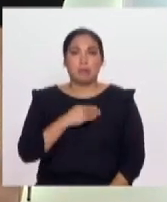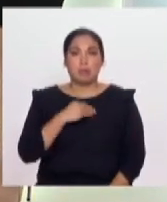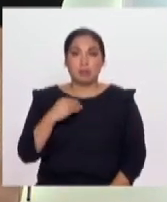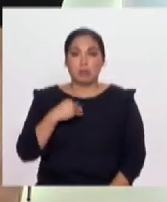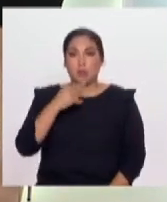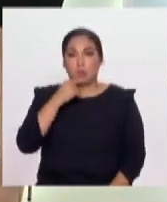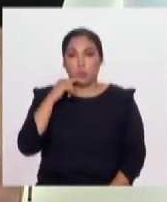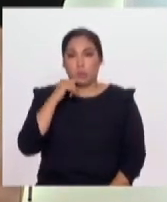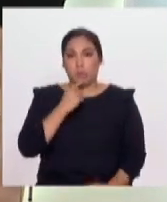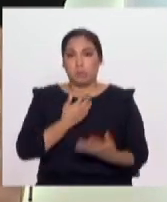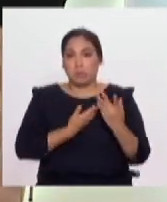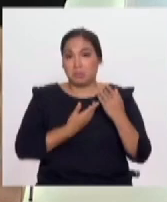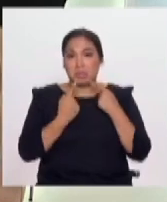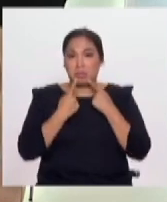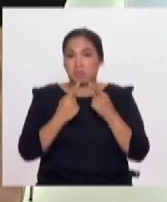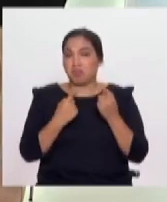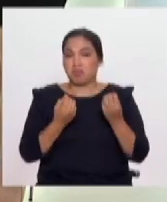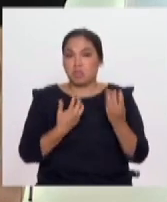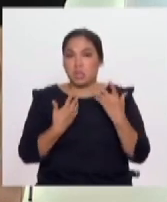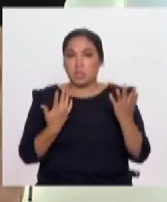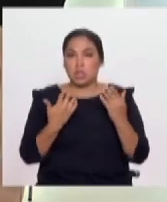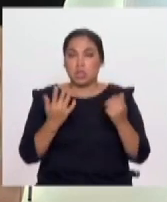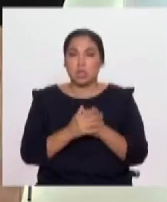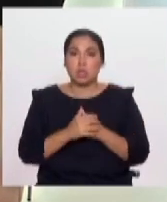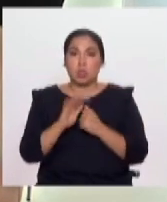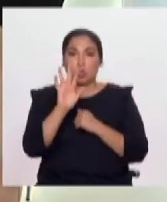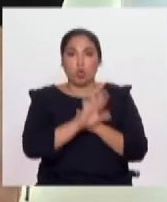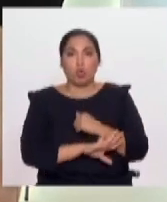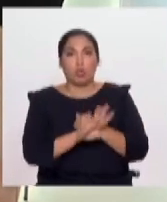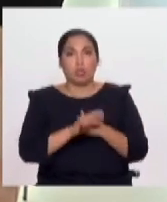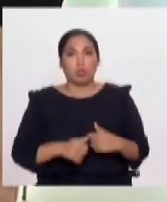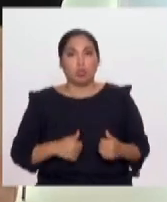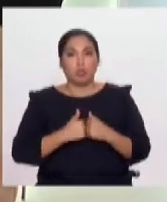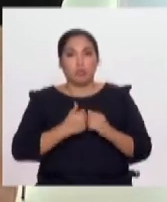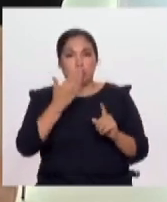Mujer y poderle darle la protección debida a esta joven de 23 años.